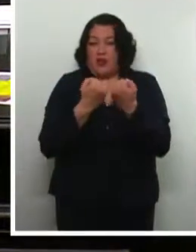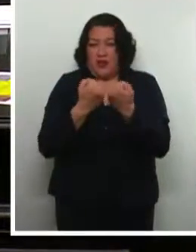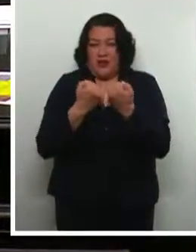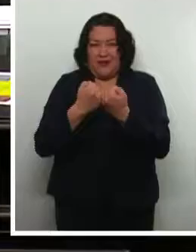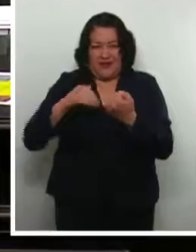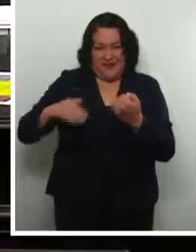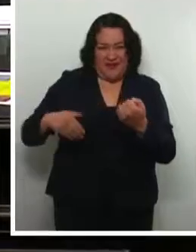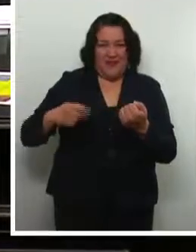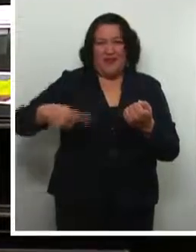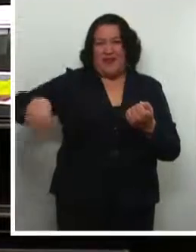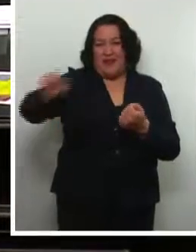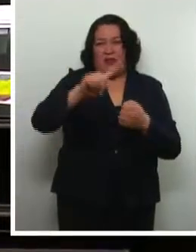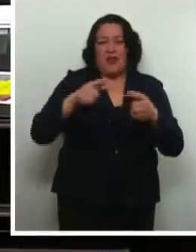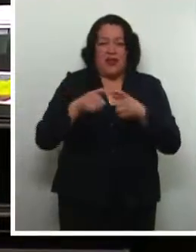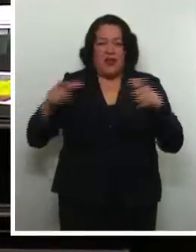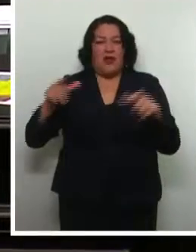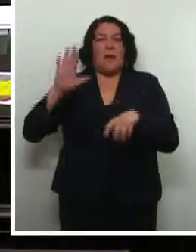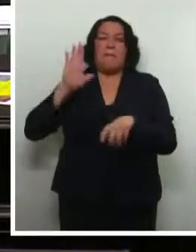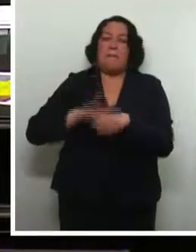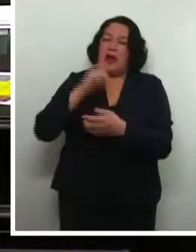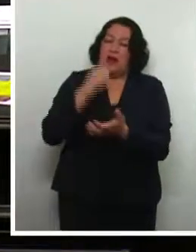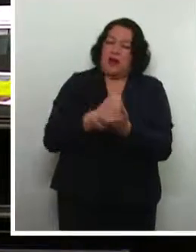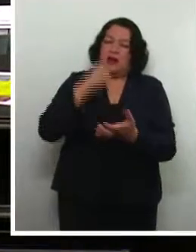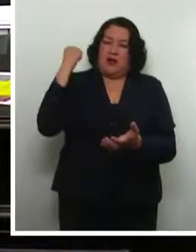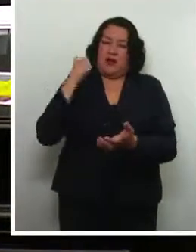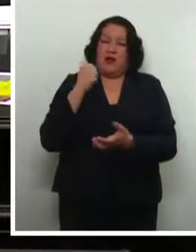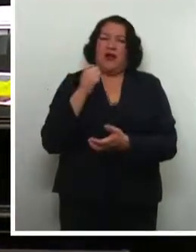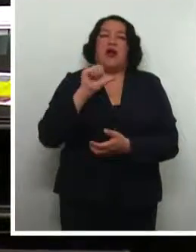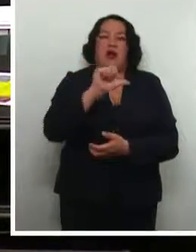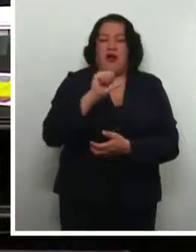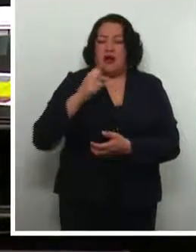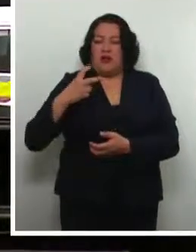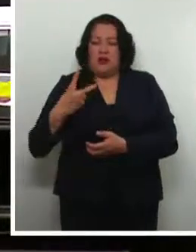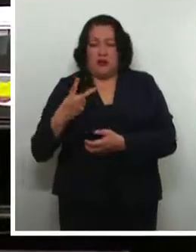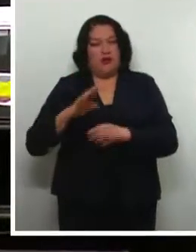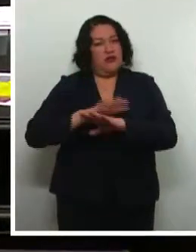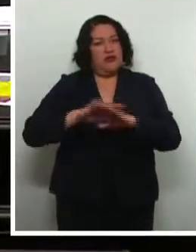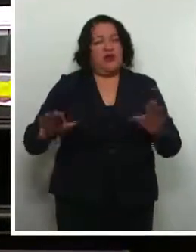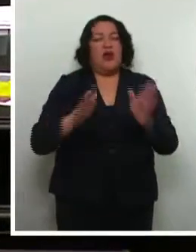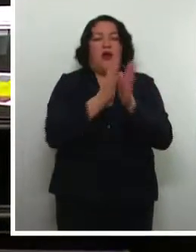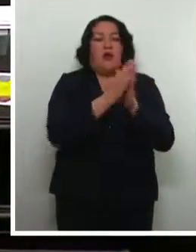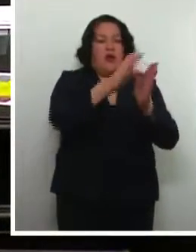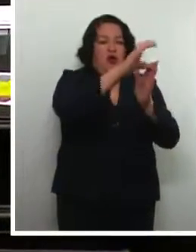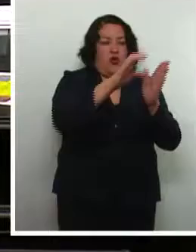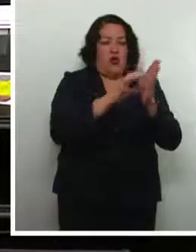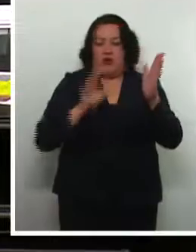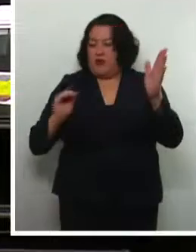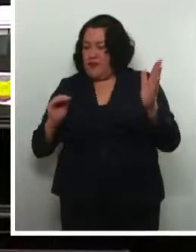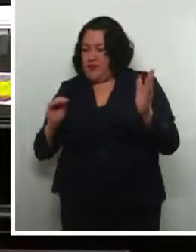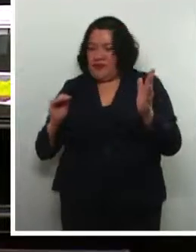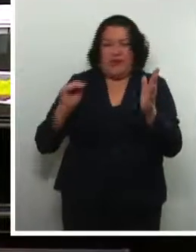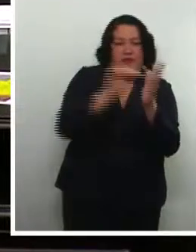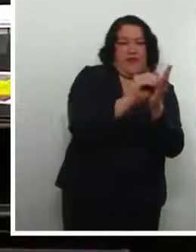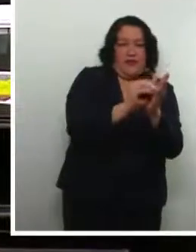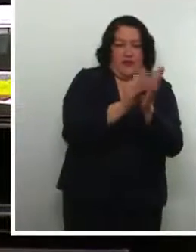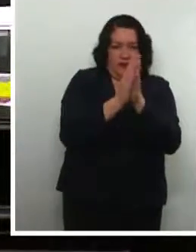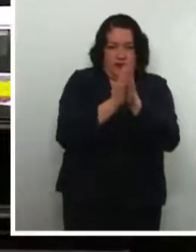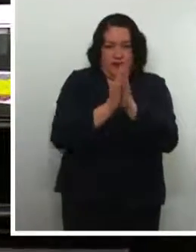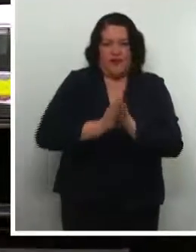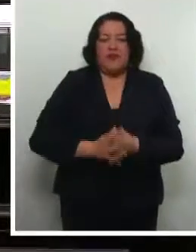modificación aprobada por la Asamblea al apartado A, numeral 2. Intégrese al proyecto de